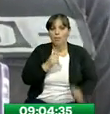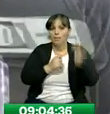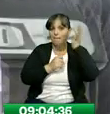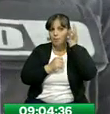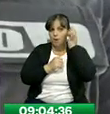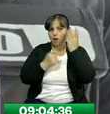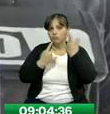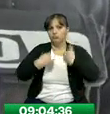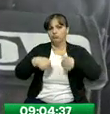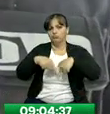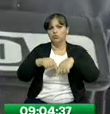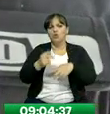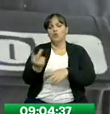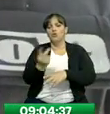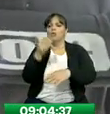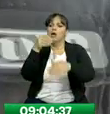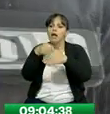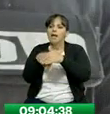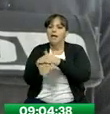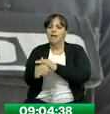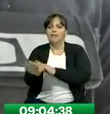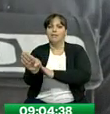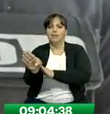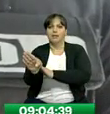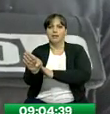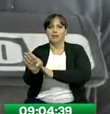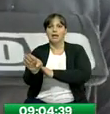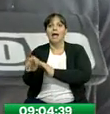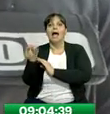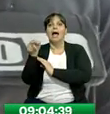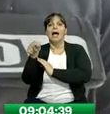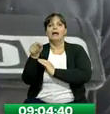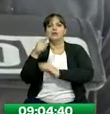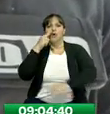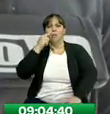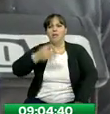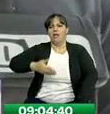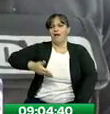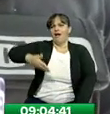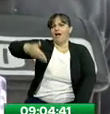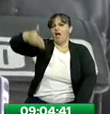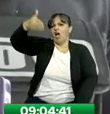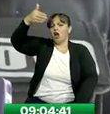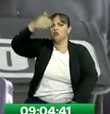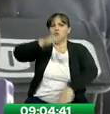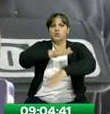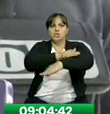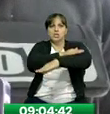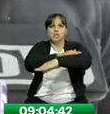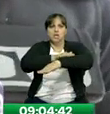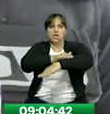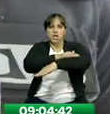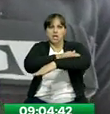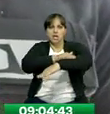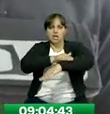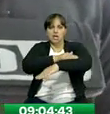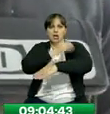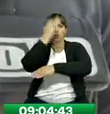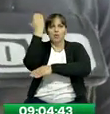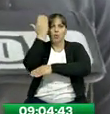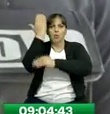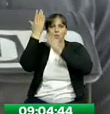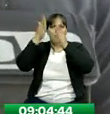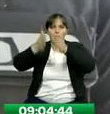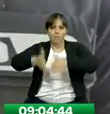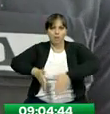se percata que un individuo de contextura alta morena se produce presume que es de nacionalidad colombiana